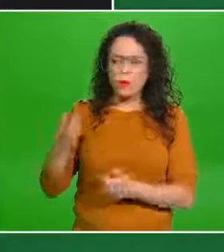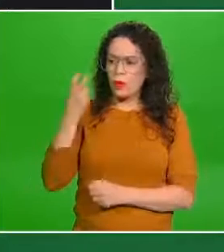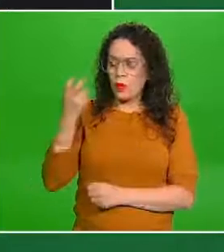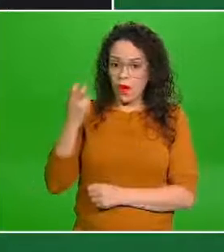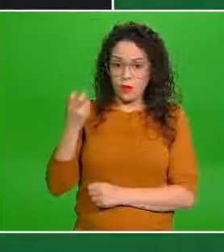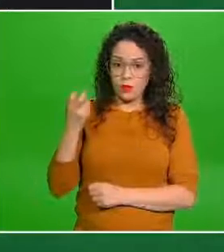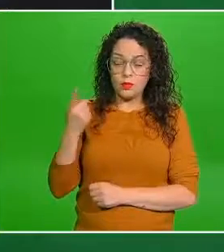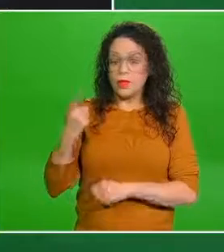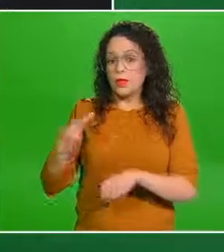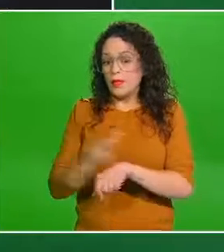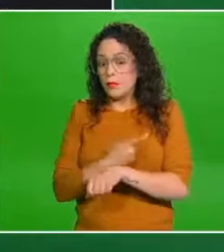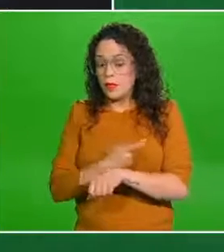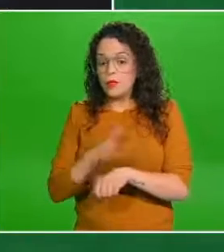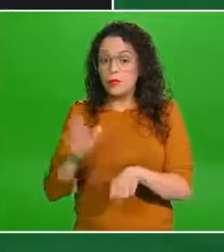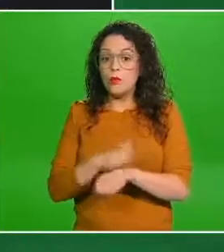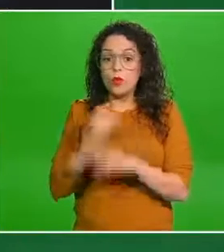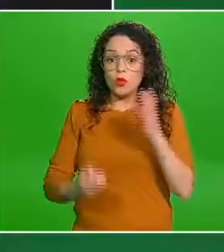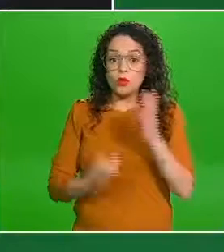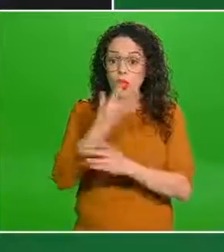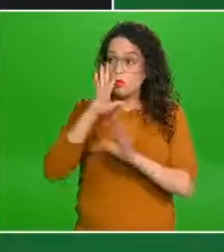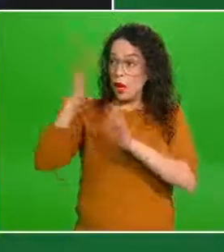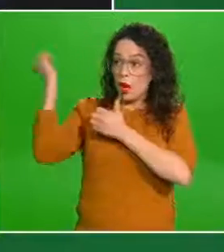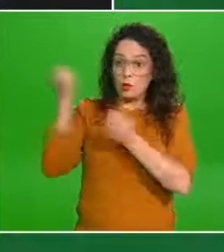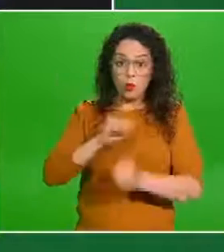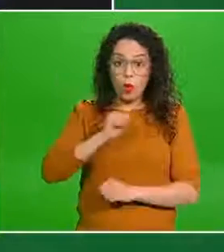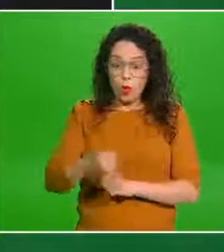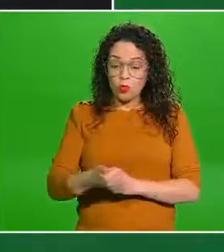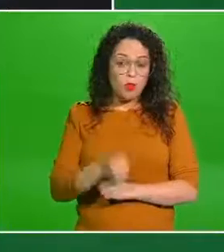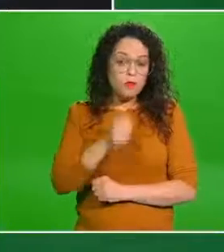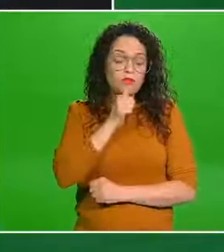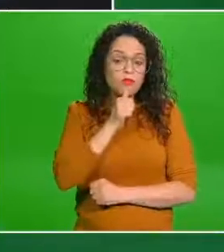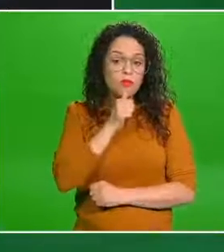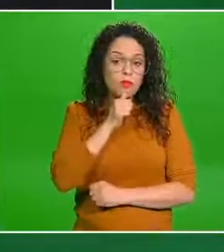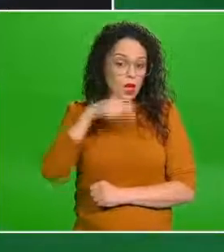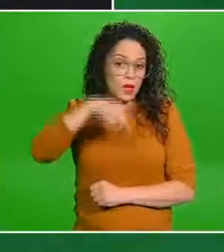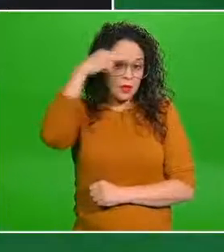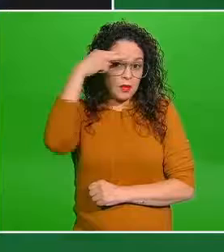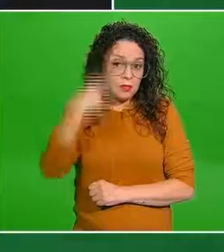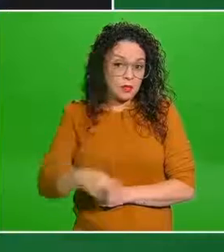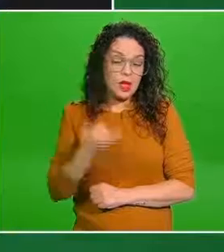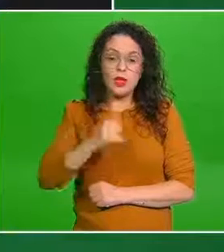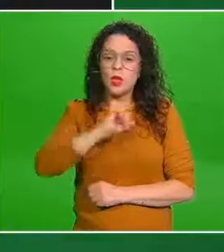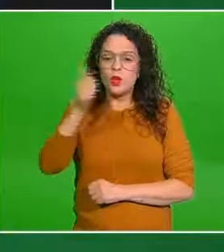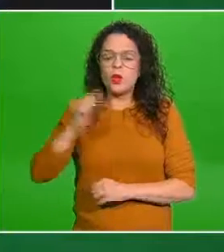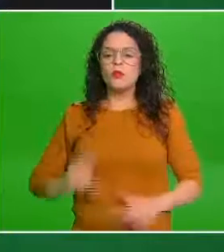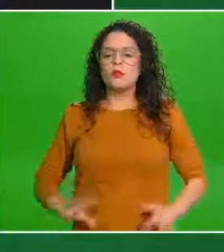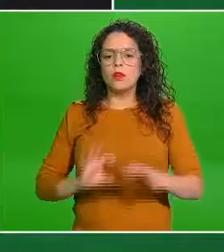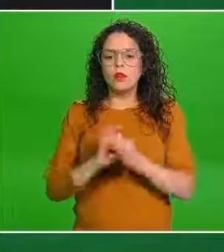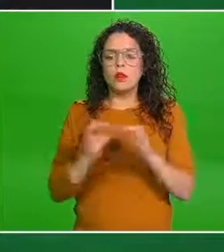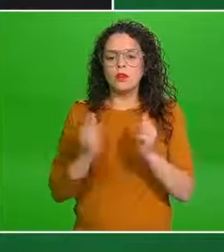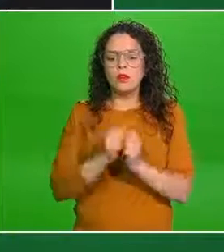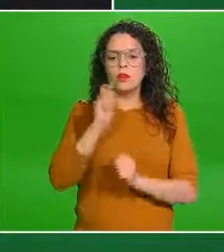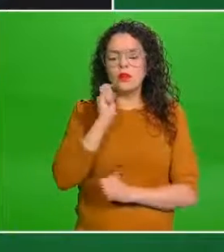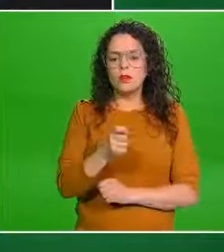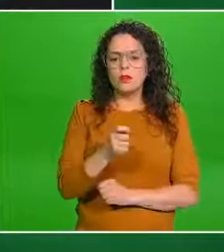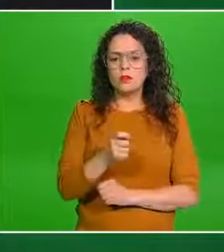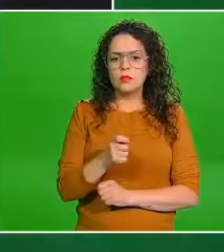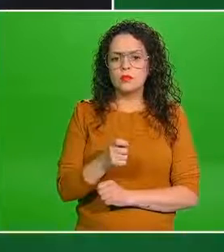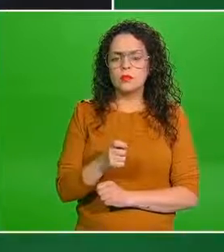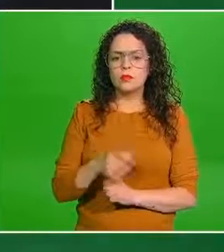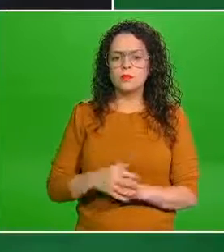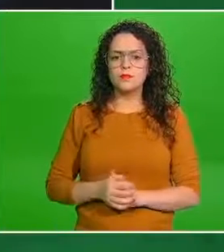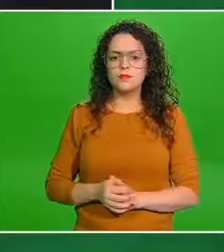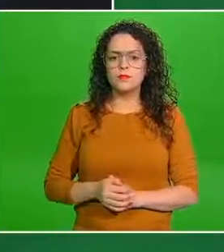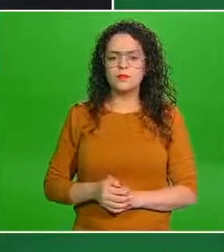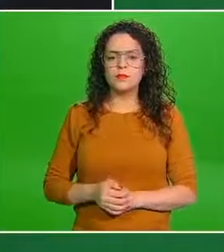siendo que no ha llegado un embarque nuevo de vacunas a México. Y la otra es también un poco relacionada hacia la seguridad